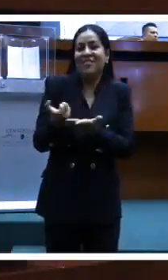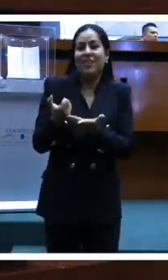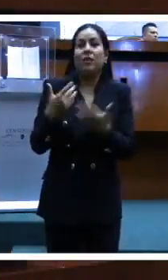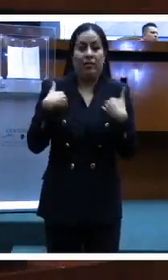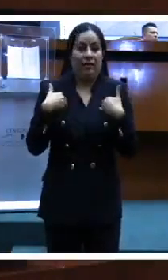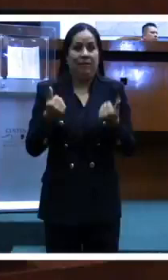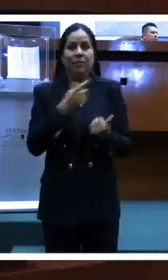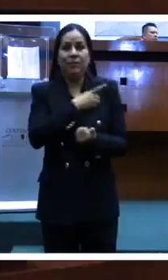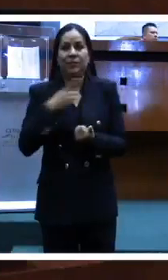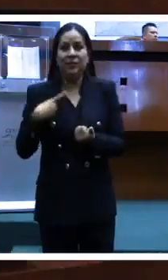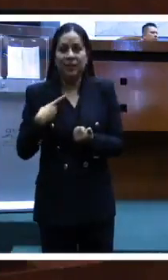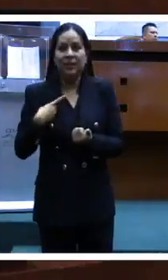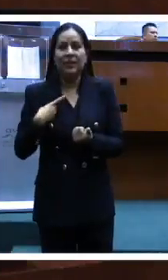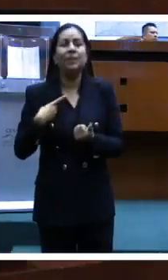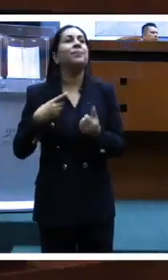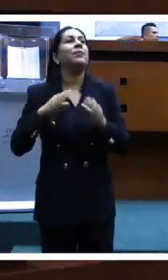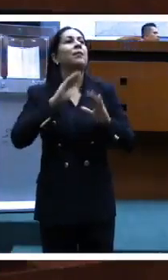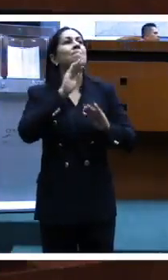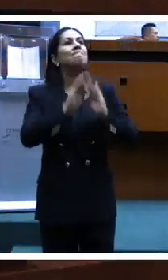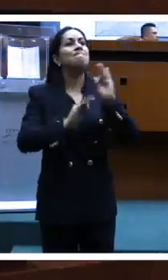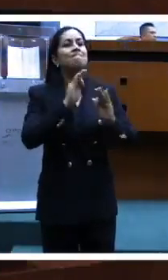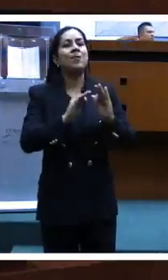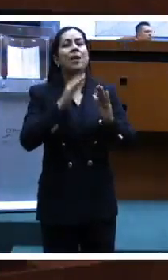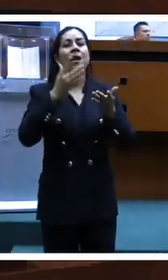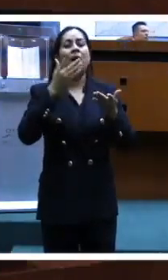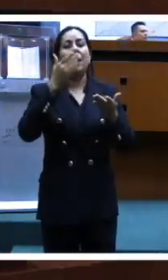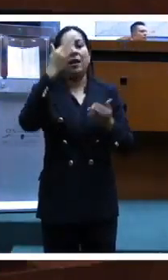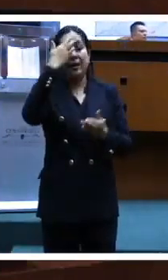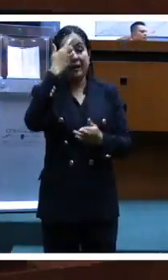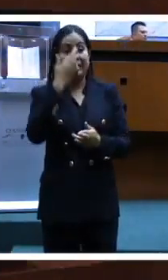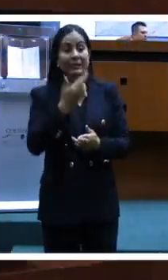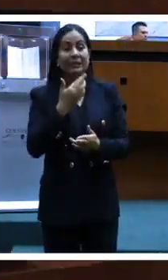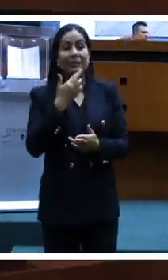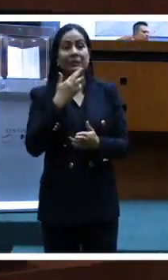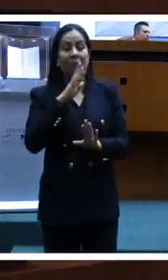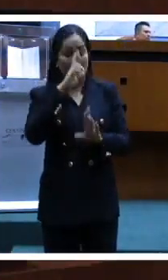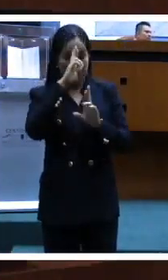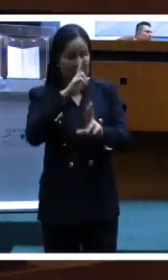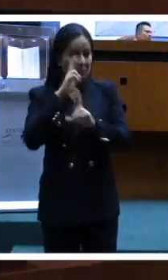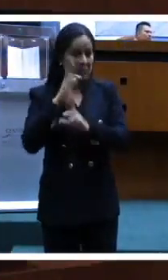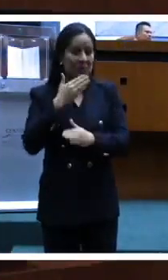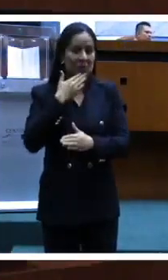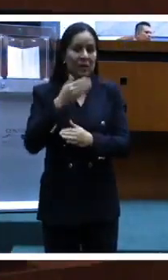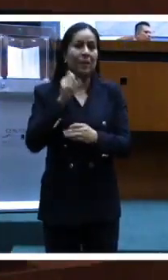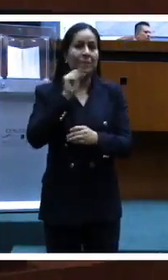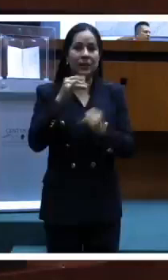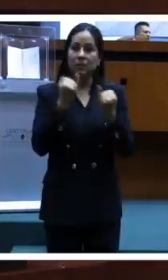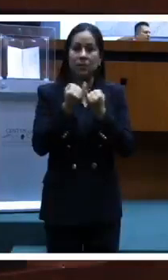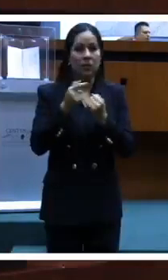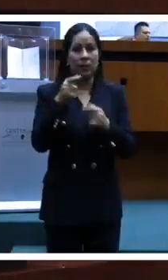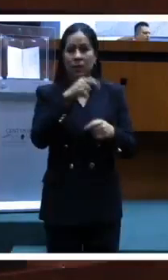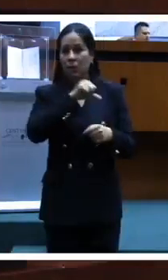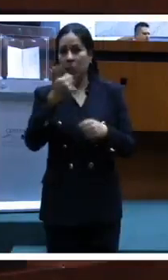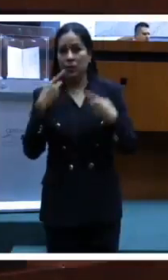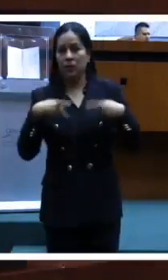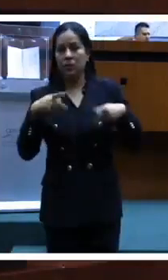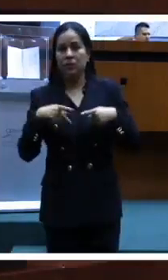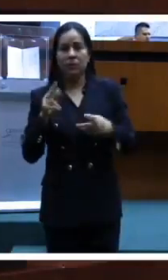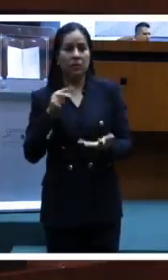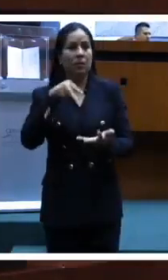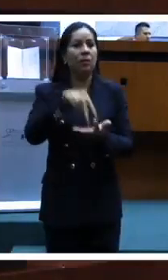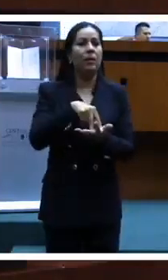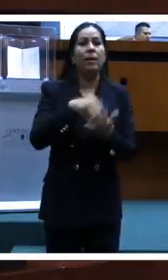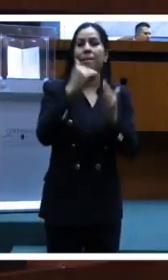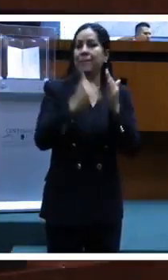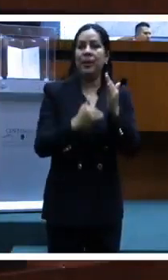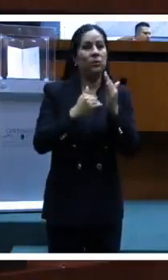que entender. Tratar a las personas con respeto dignamente, lo mismo que a todas las demás. Lo que han venido a pedir aquí no es menos